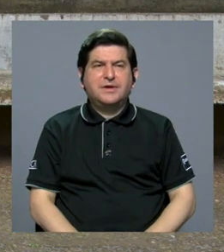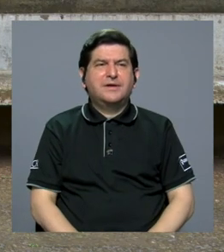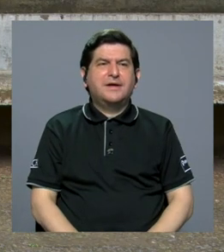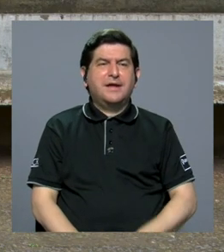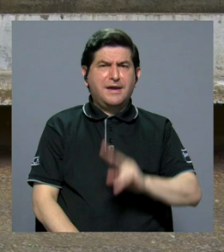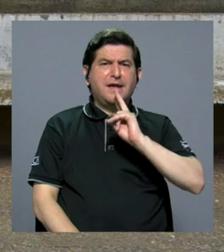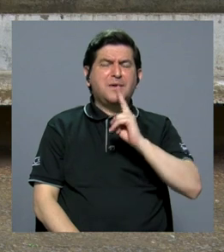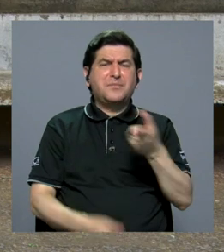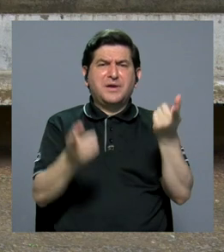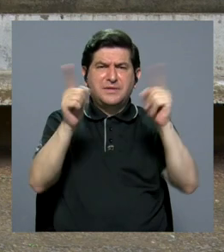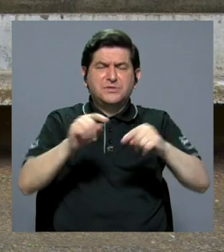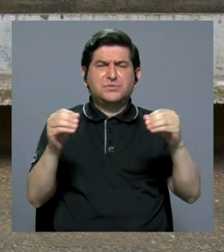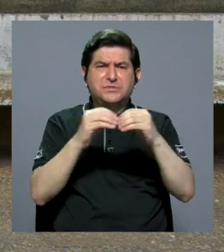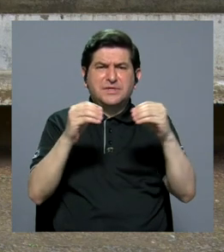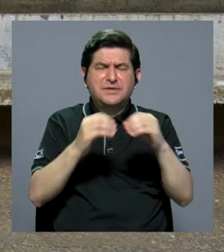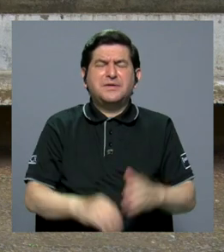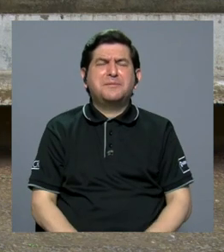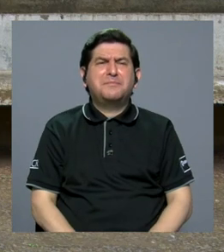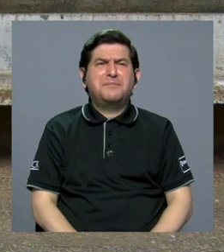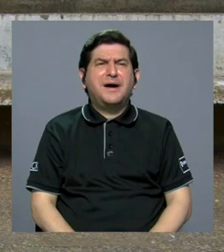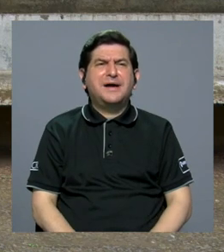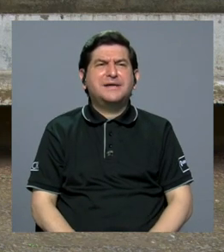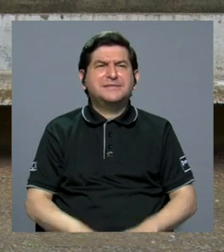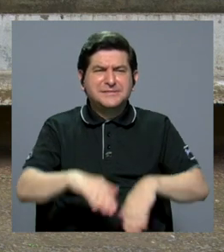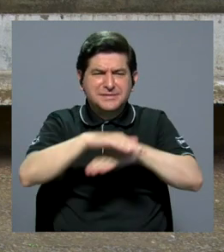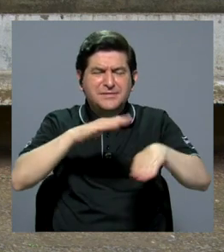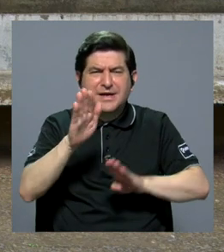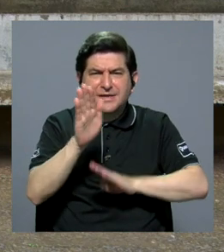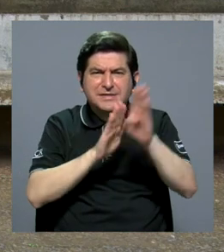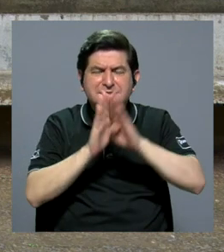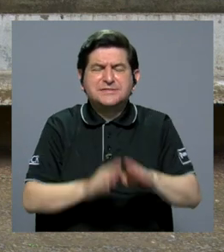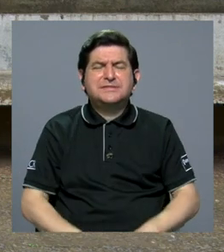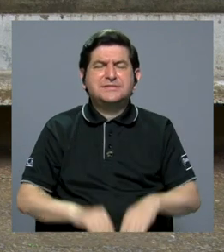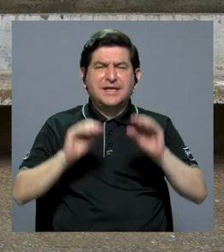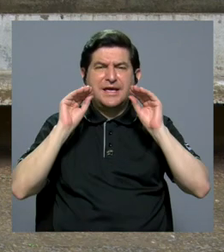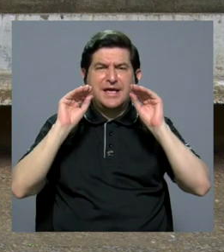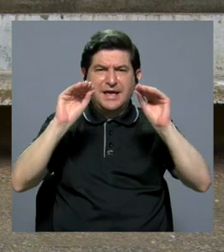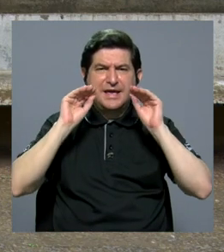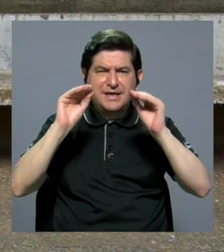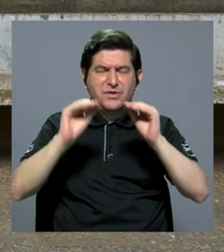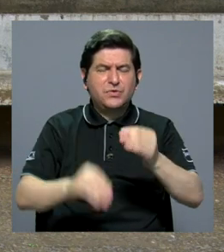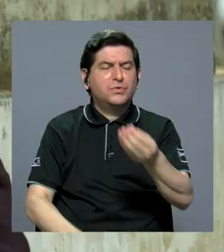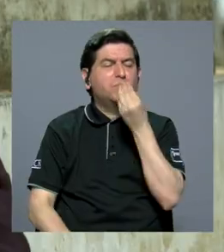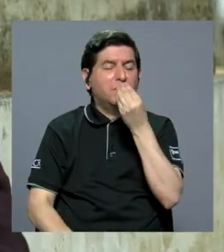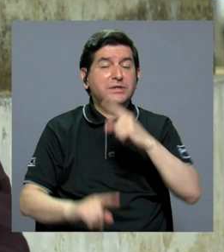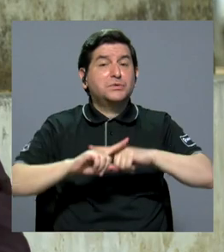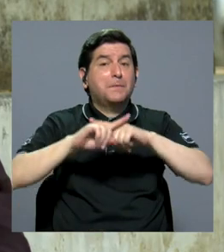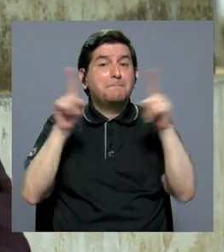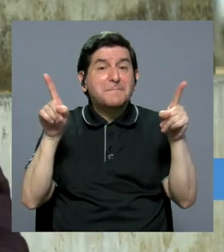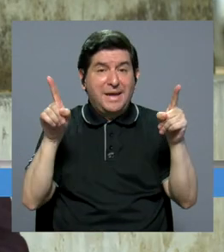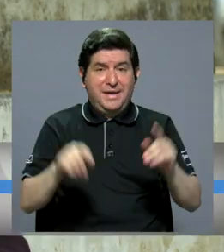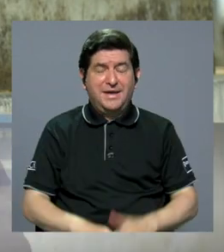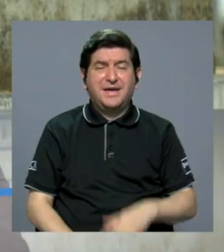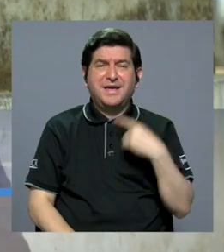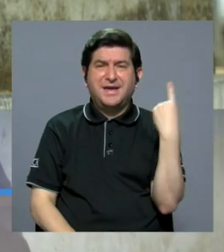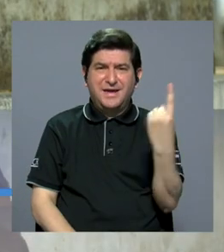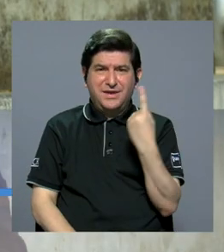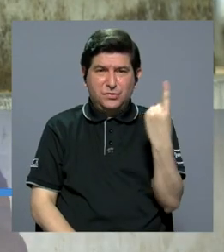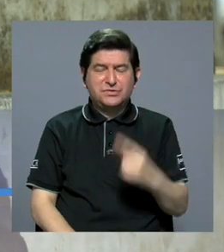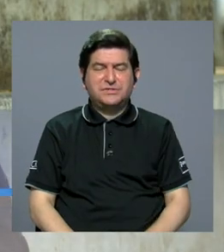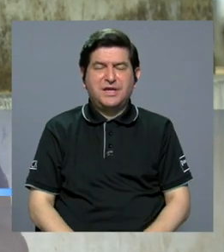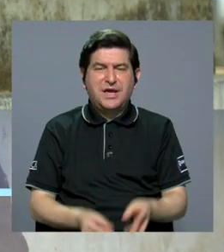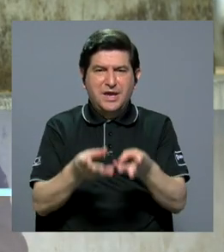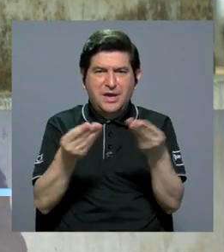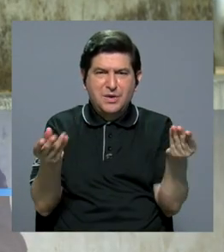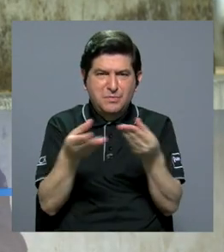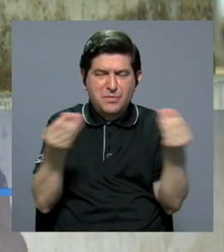dan ciertamente mayores bases para poder desarrollar educación nutricional. Sin embargo, Jennifer, siempre